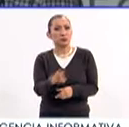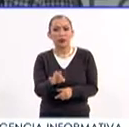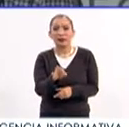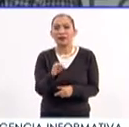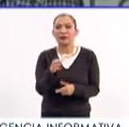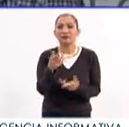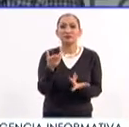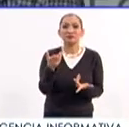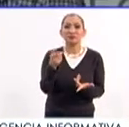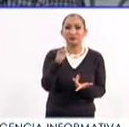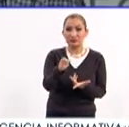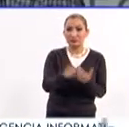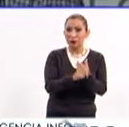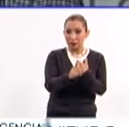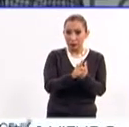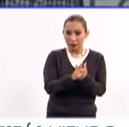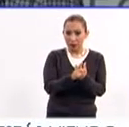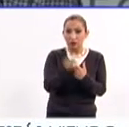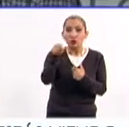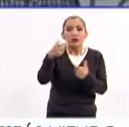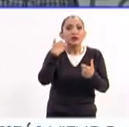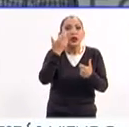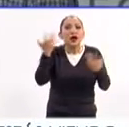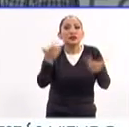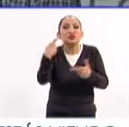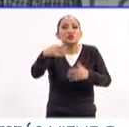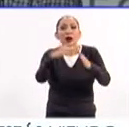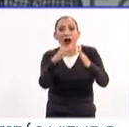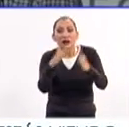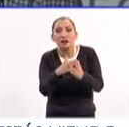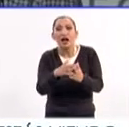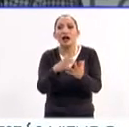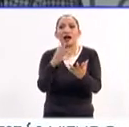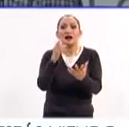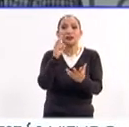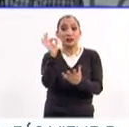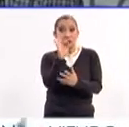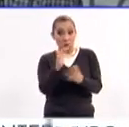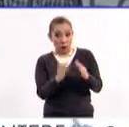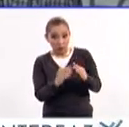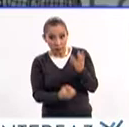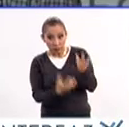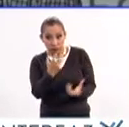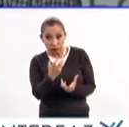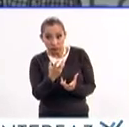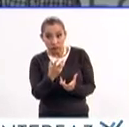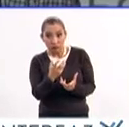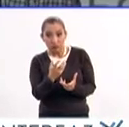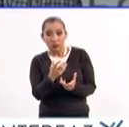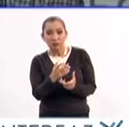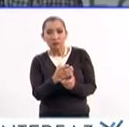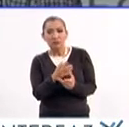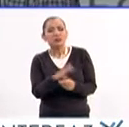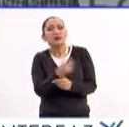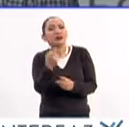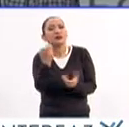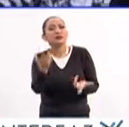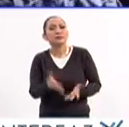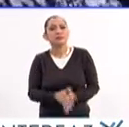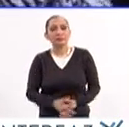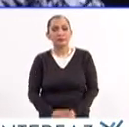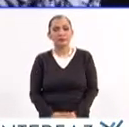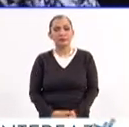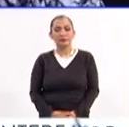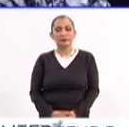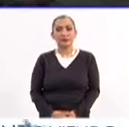in a crisis. I want you to act as if the house was on fire. Because it is.